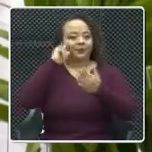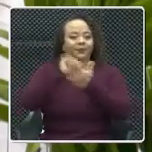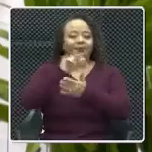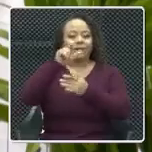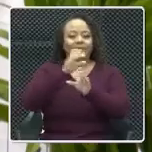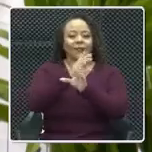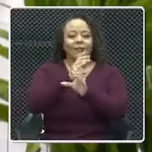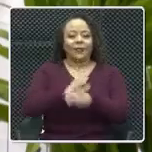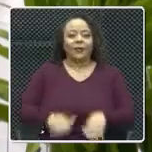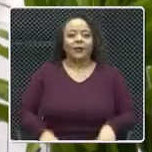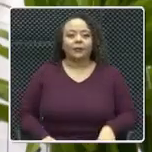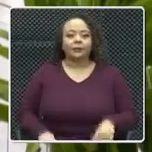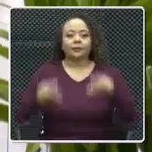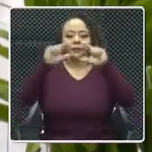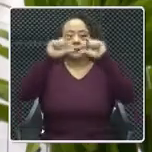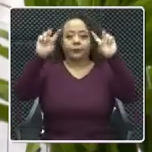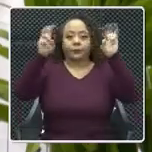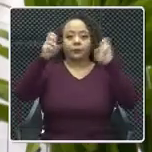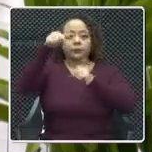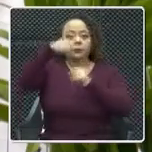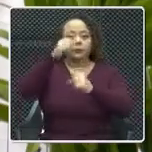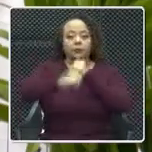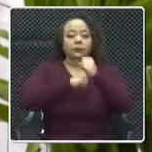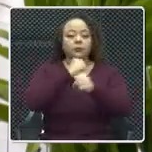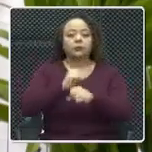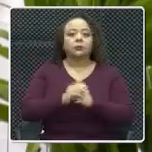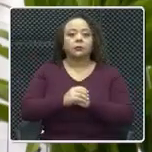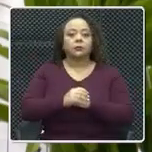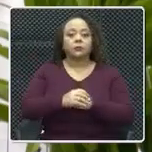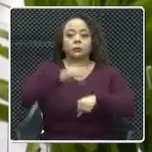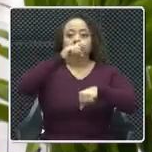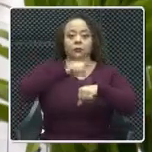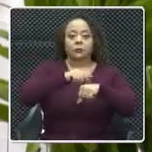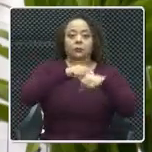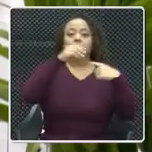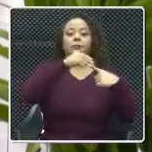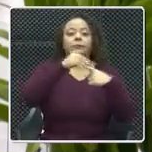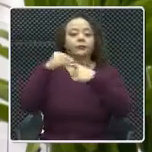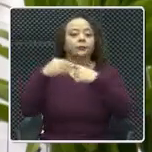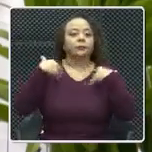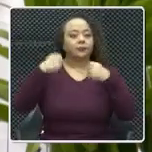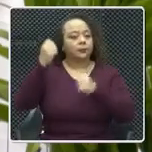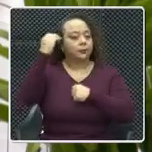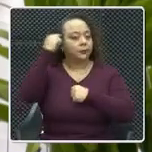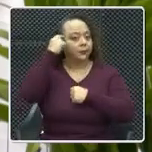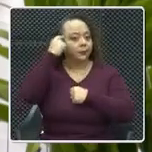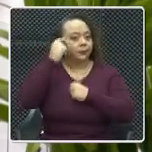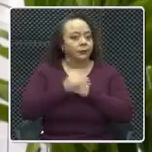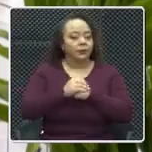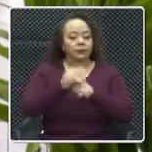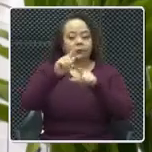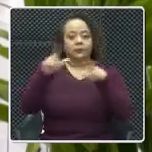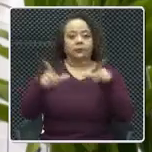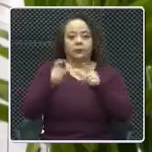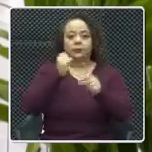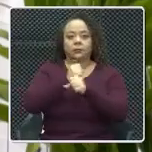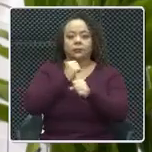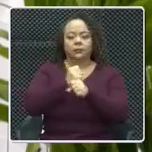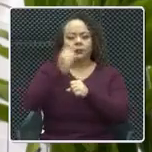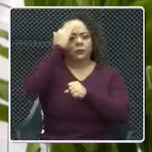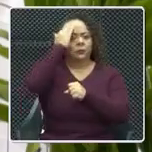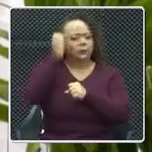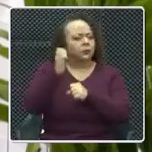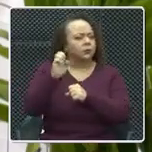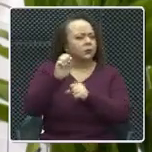de cuidarnos. El lema de este año es tiempo de priorizar la salud mental en el lugar de trabajo. ¿Por qué en el